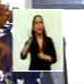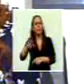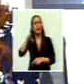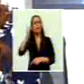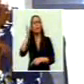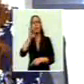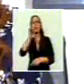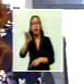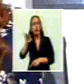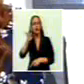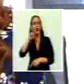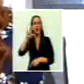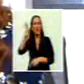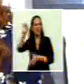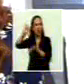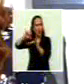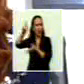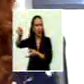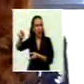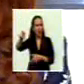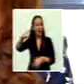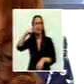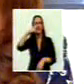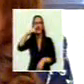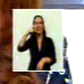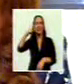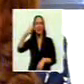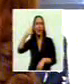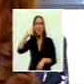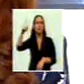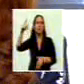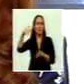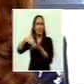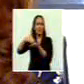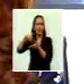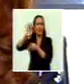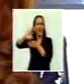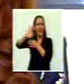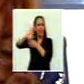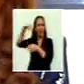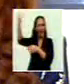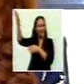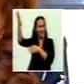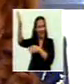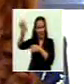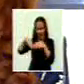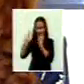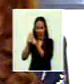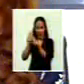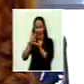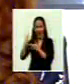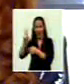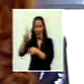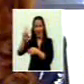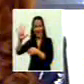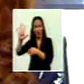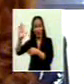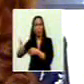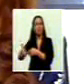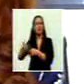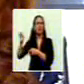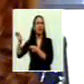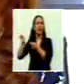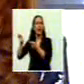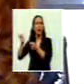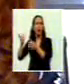.000 millones de dólares de deuda externa de la cual el 25% está controlada por